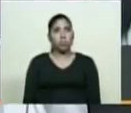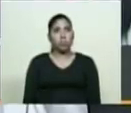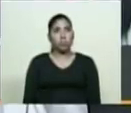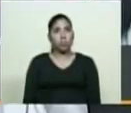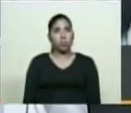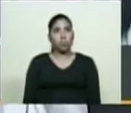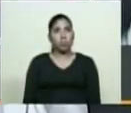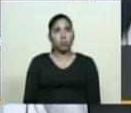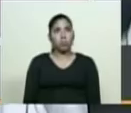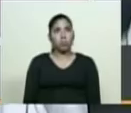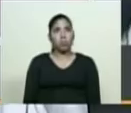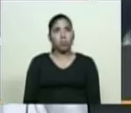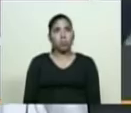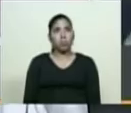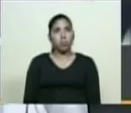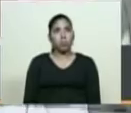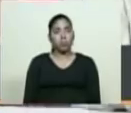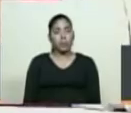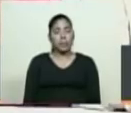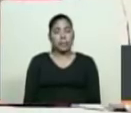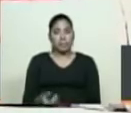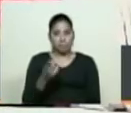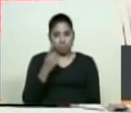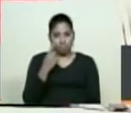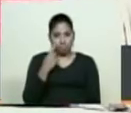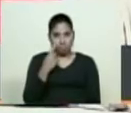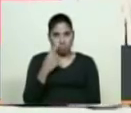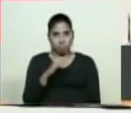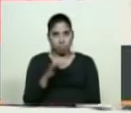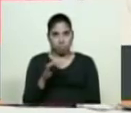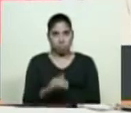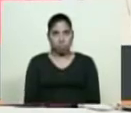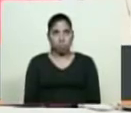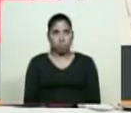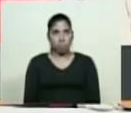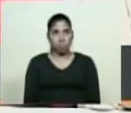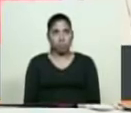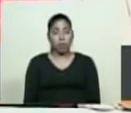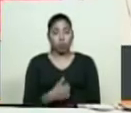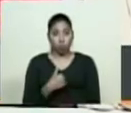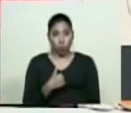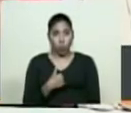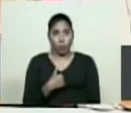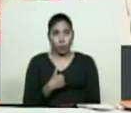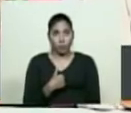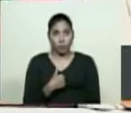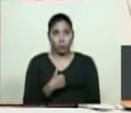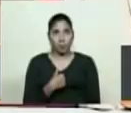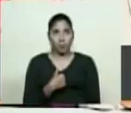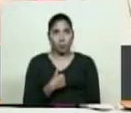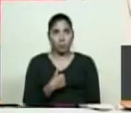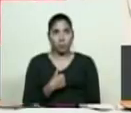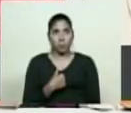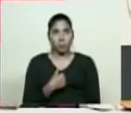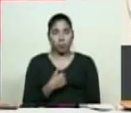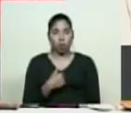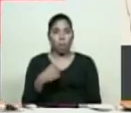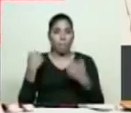Gracias, Rafael. Mira, yo me pongo a ver, que voy a hacer un ejercicio aquí,